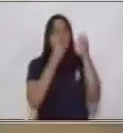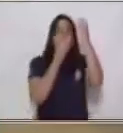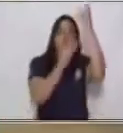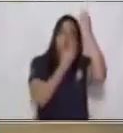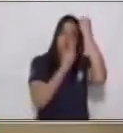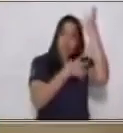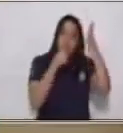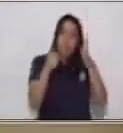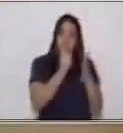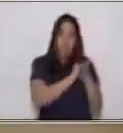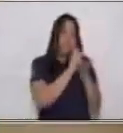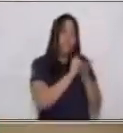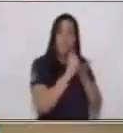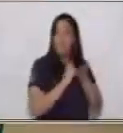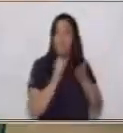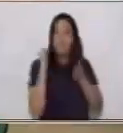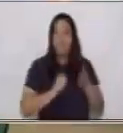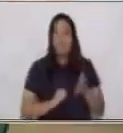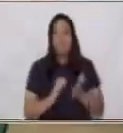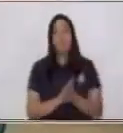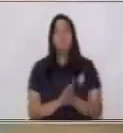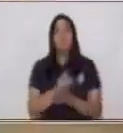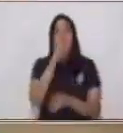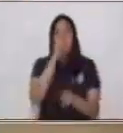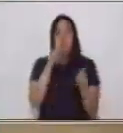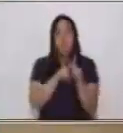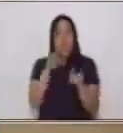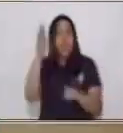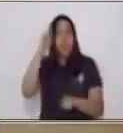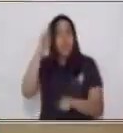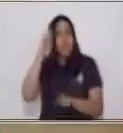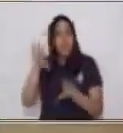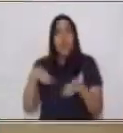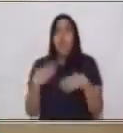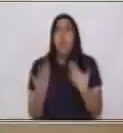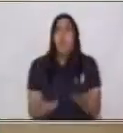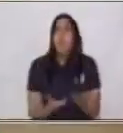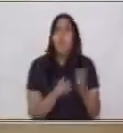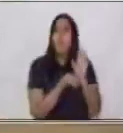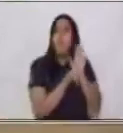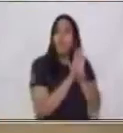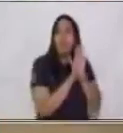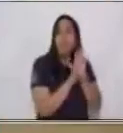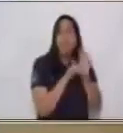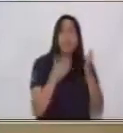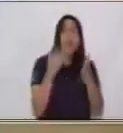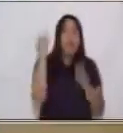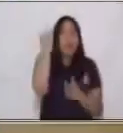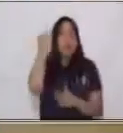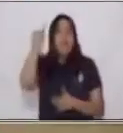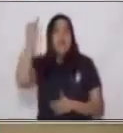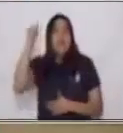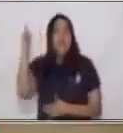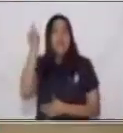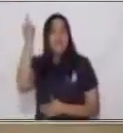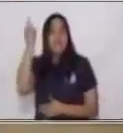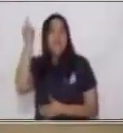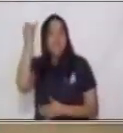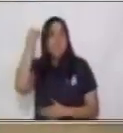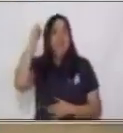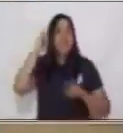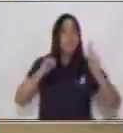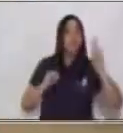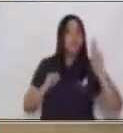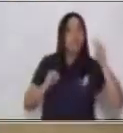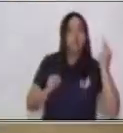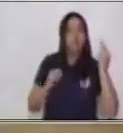También recuerda que vimos cómo identificar y establecer ideas principales e ideas secundarias.